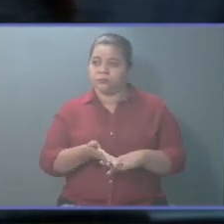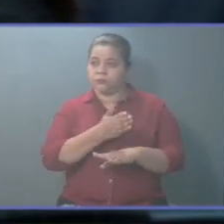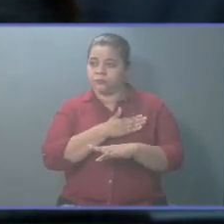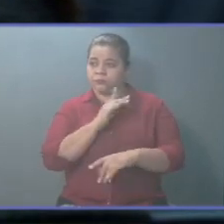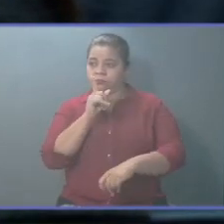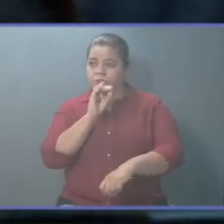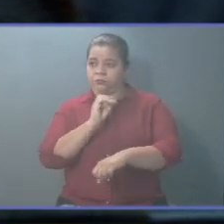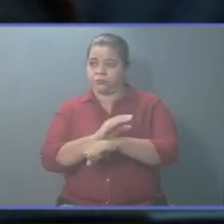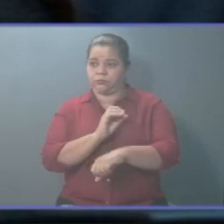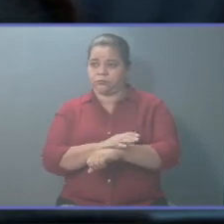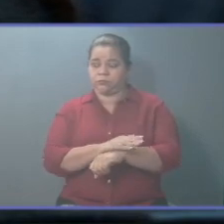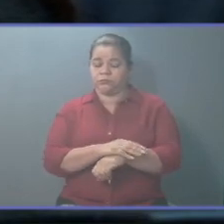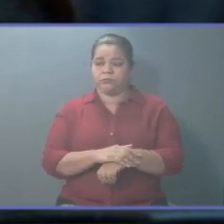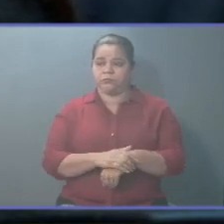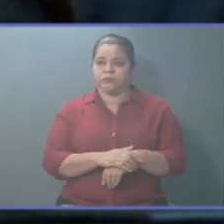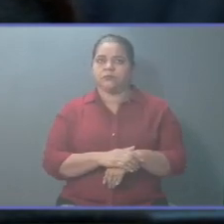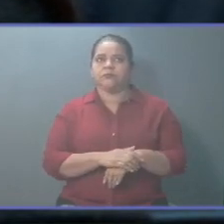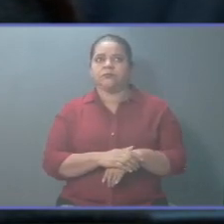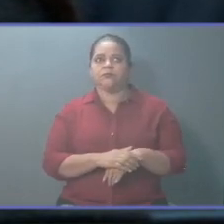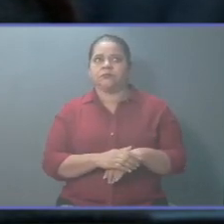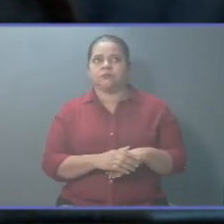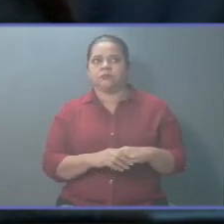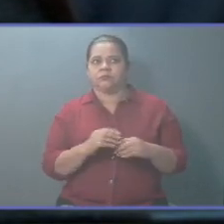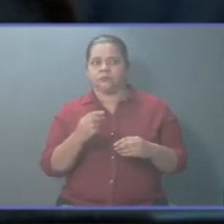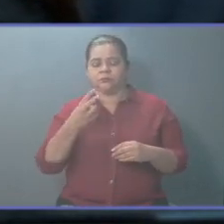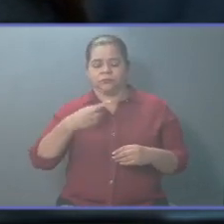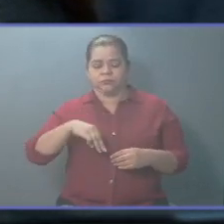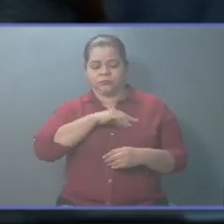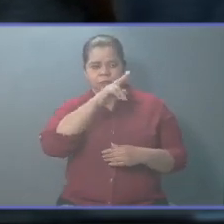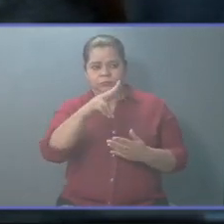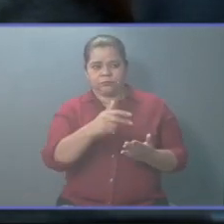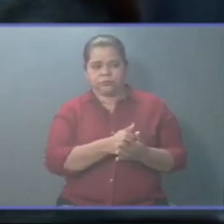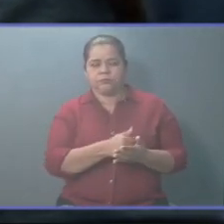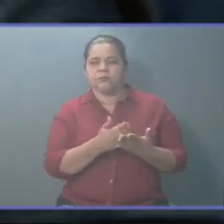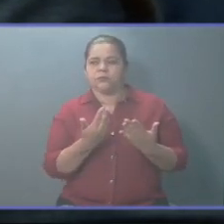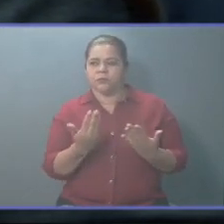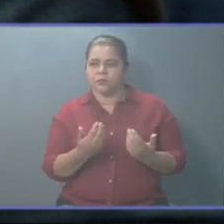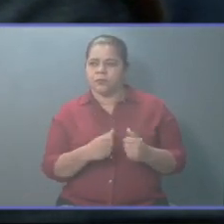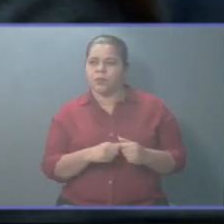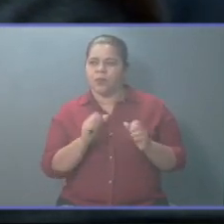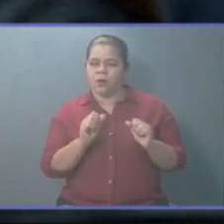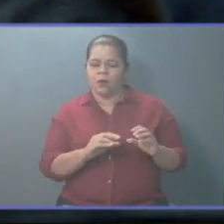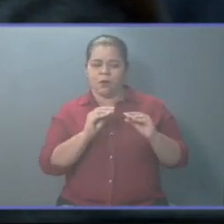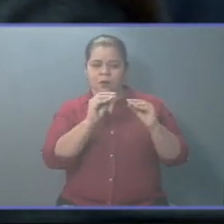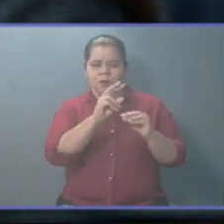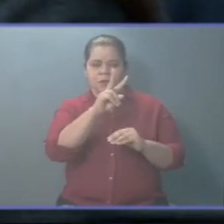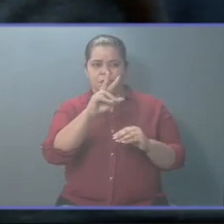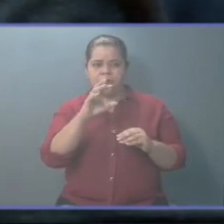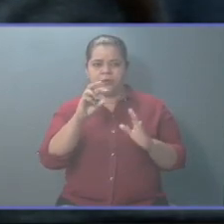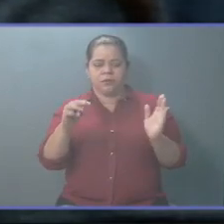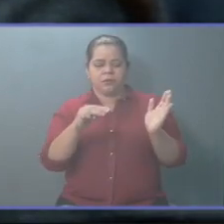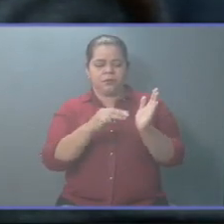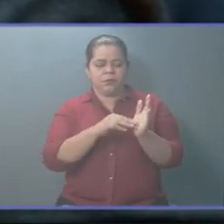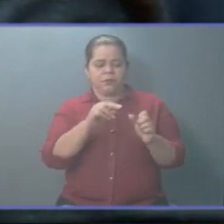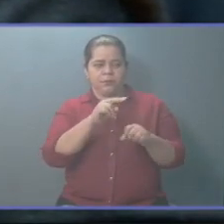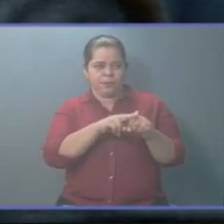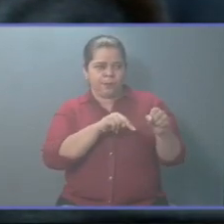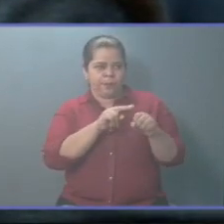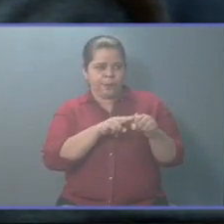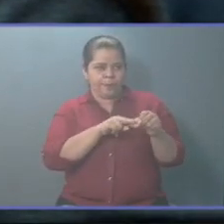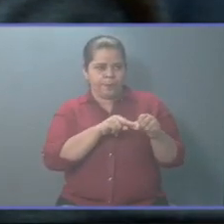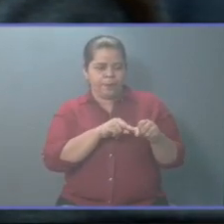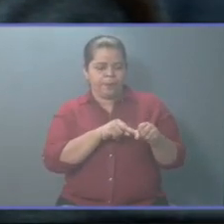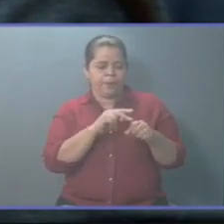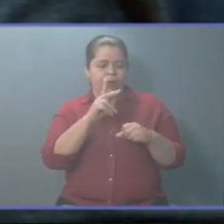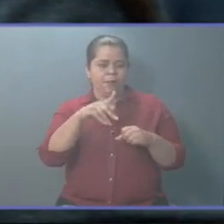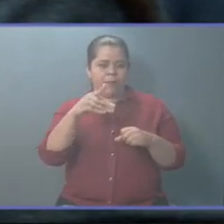recomendable hacia la Procuraduría, al ministro de Hacienda, para que le diera $200,000 a la Procuraduría de Derechos Humanos